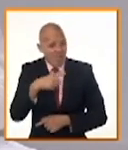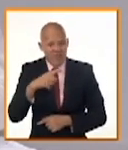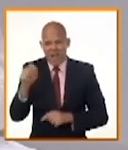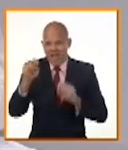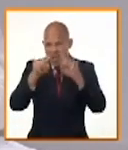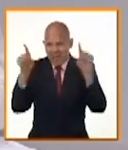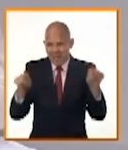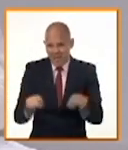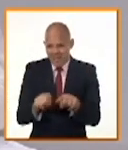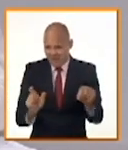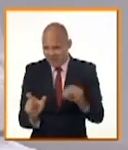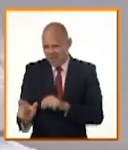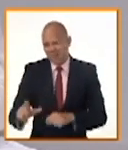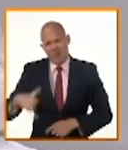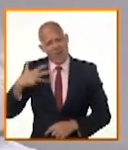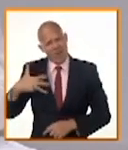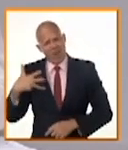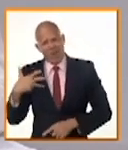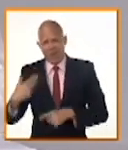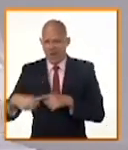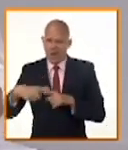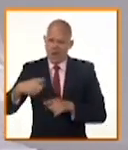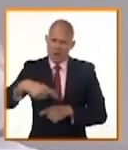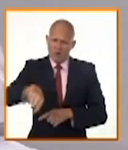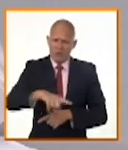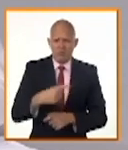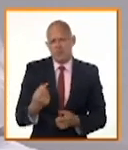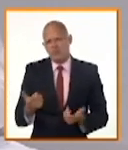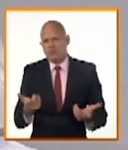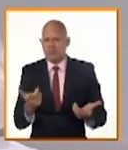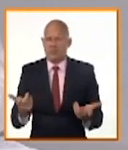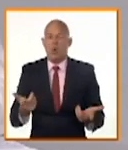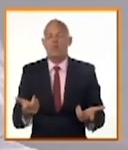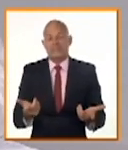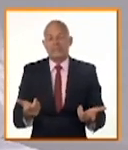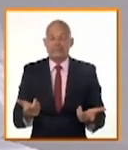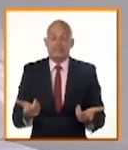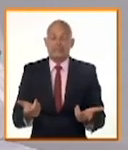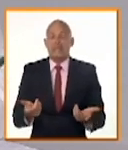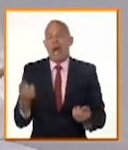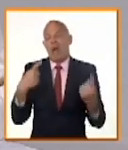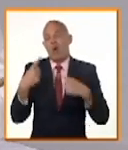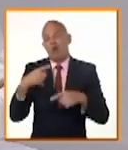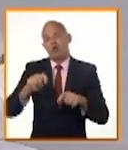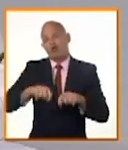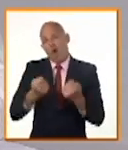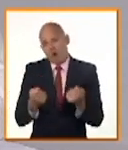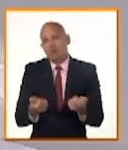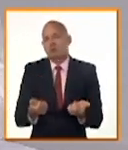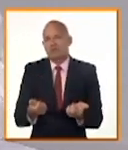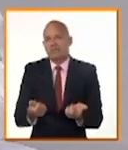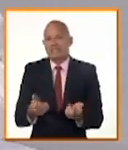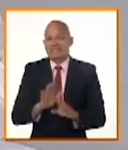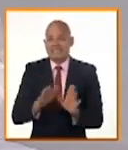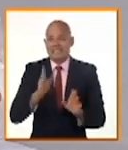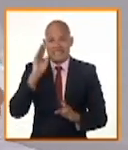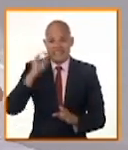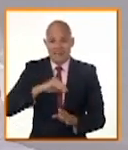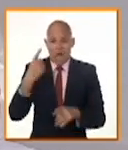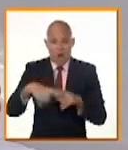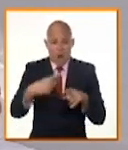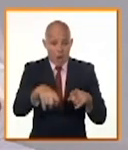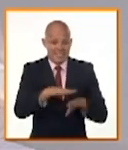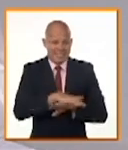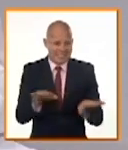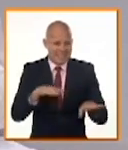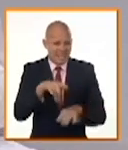que tenemos hoy de cajeros que no están funcionando necesidad de piezas de repuesto o sea un grupo de aspectos también cajeros que ya están obsoletos O sea cajeros que están fuera la línea de producción